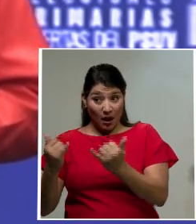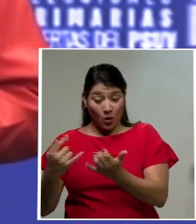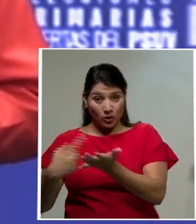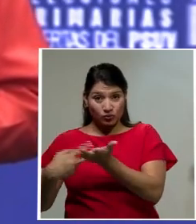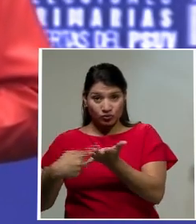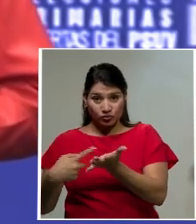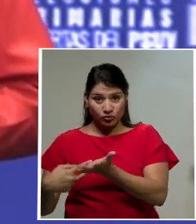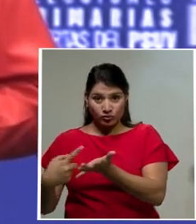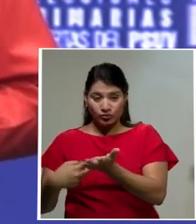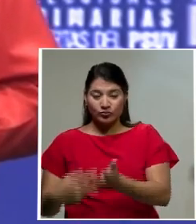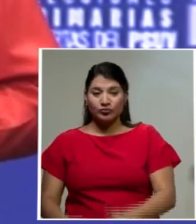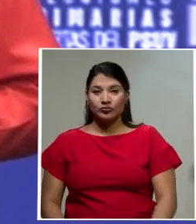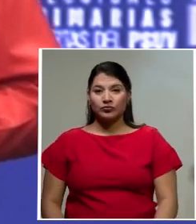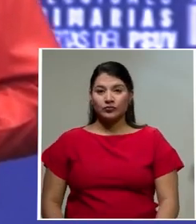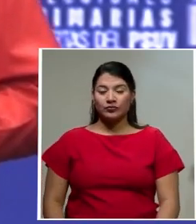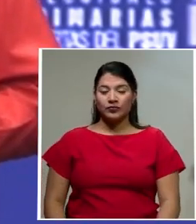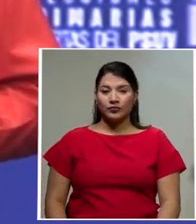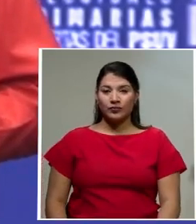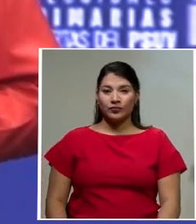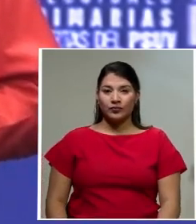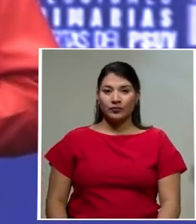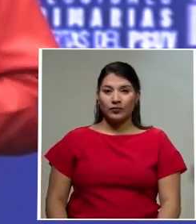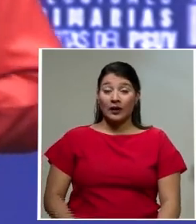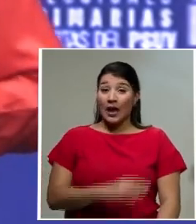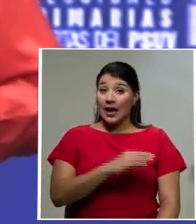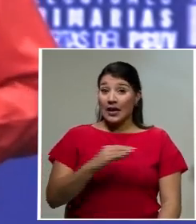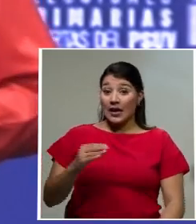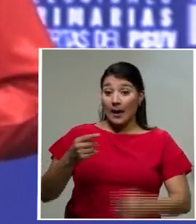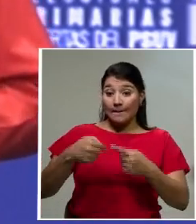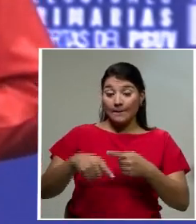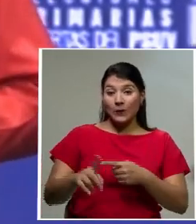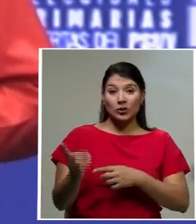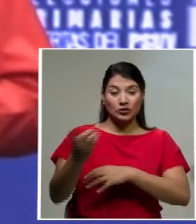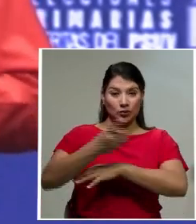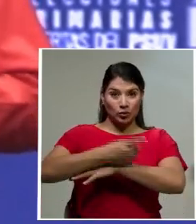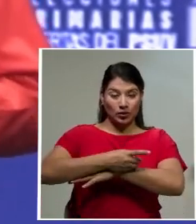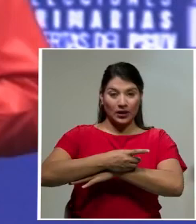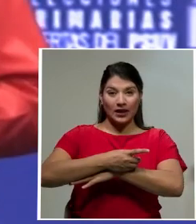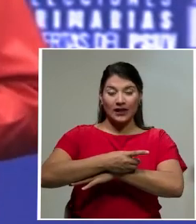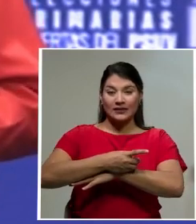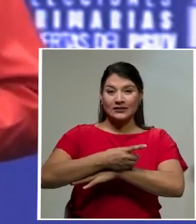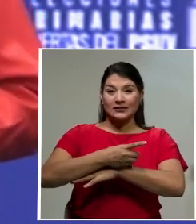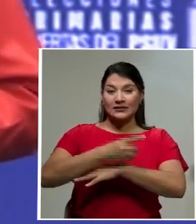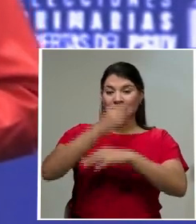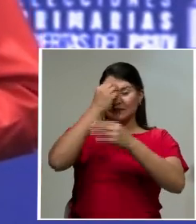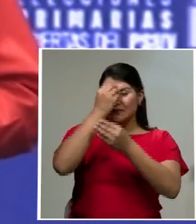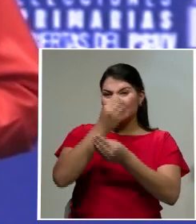debatiéndose. Y en los próximos días se anunciará